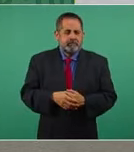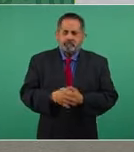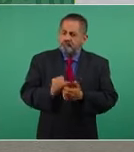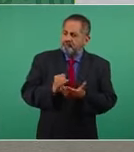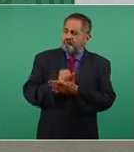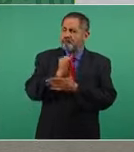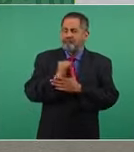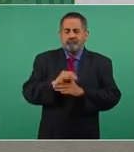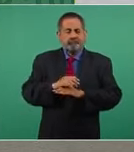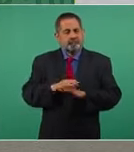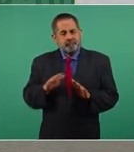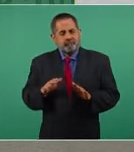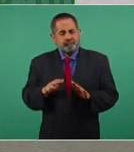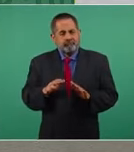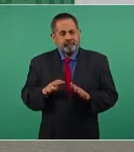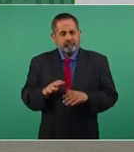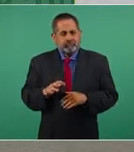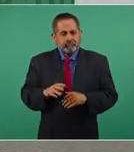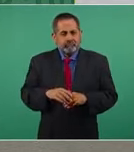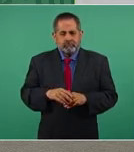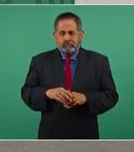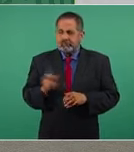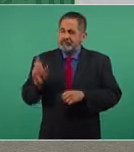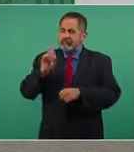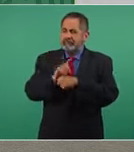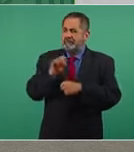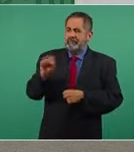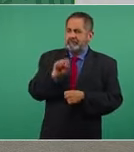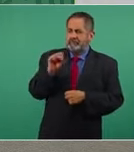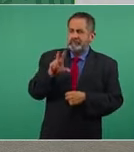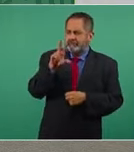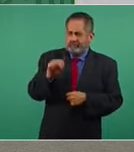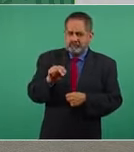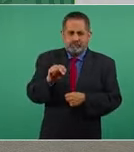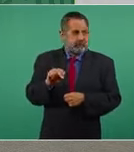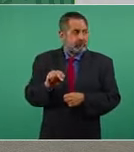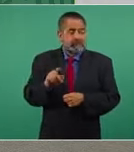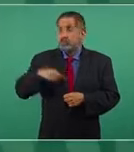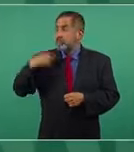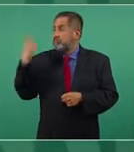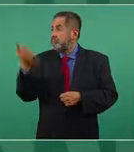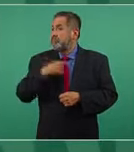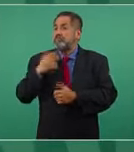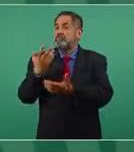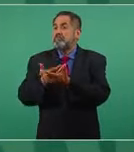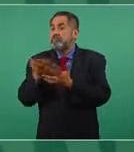decidir de que no lo van a hacer el sábado, que no va a ser un sabadazo,